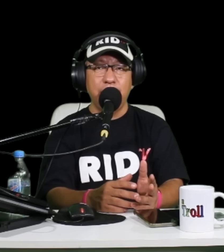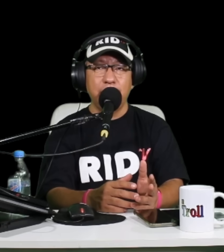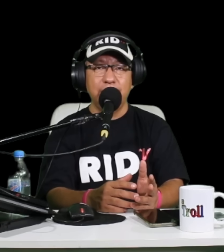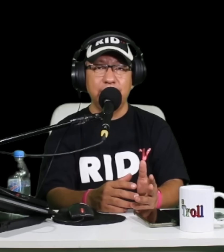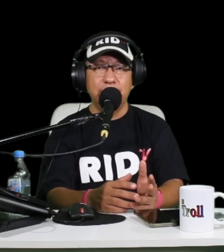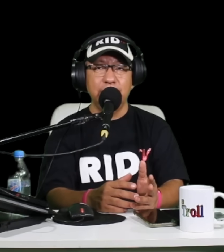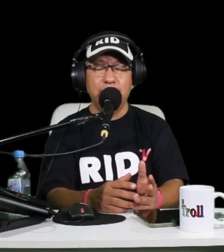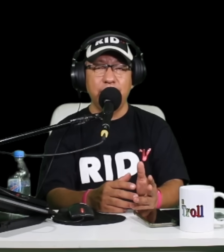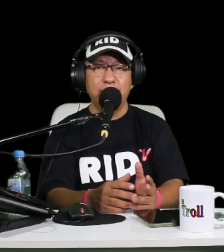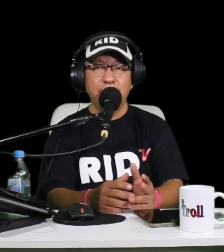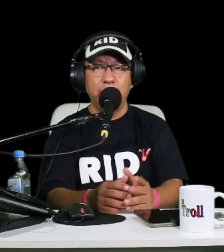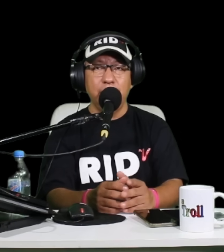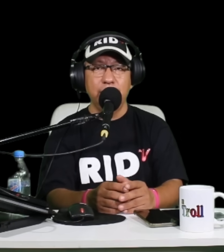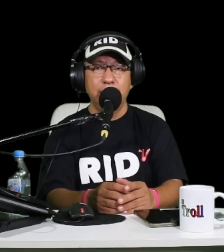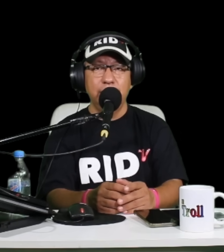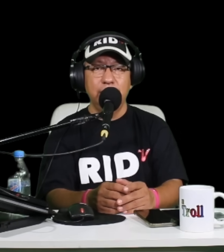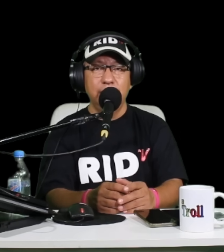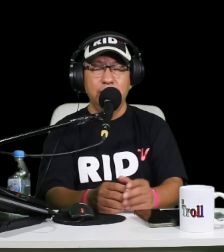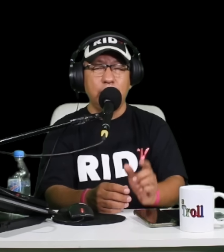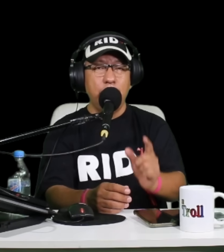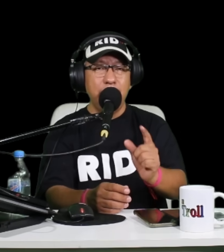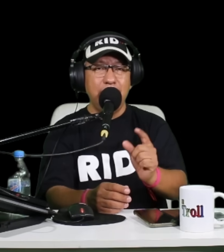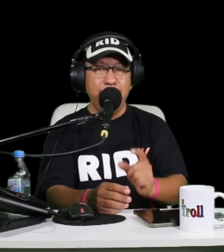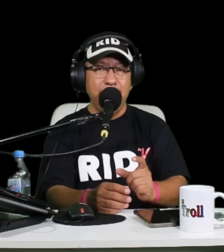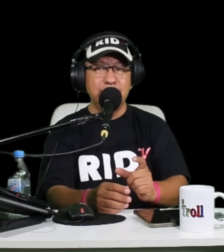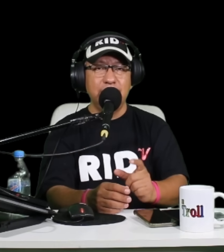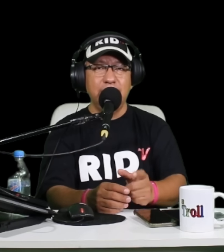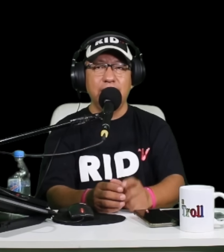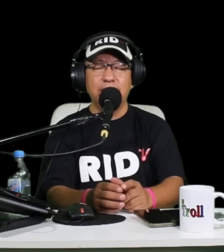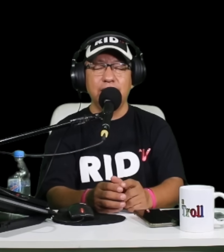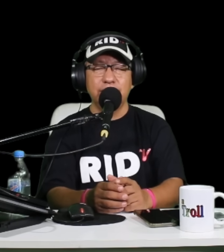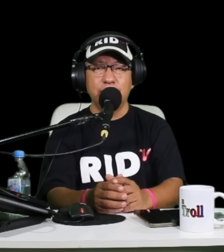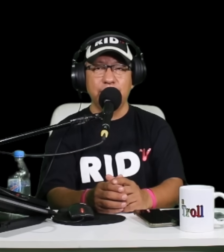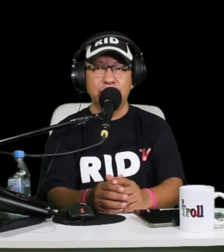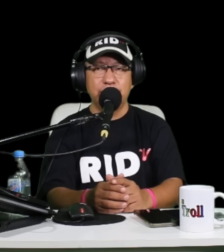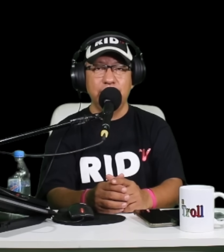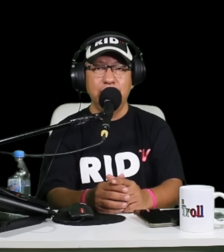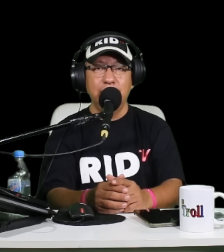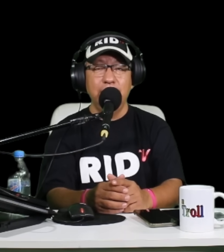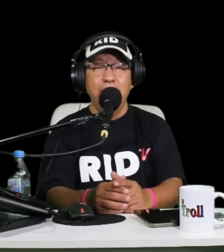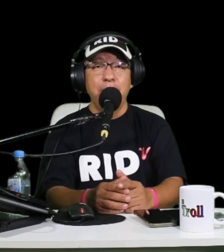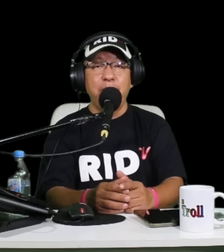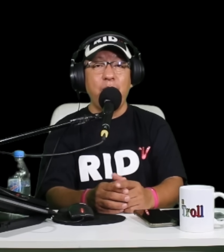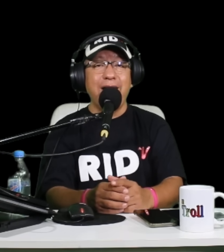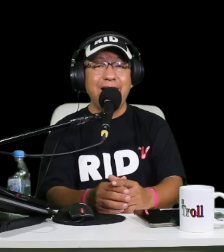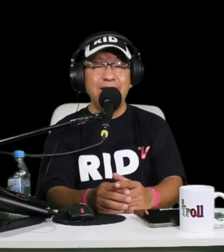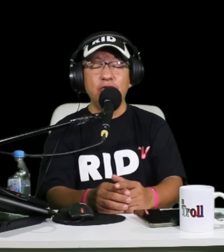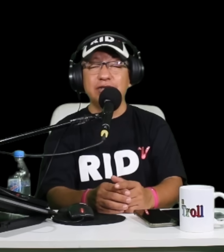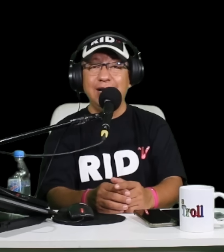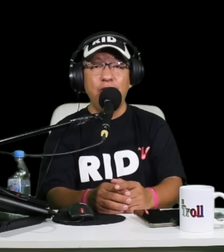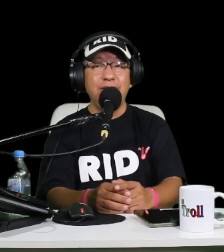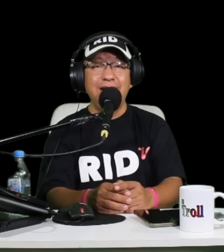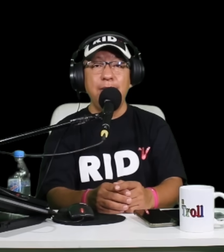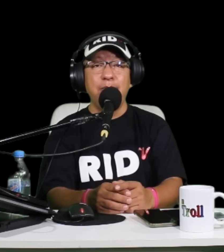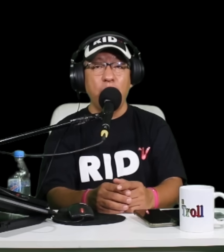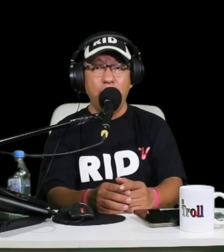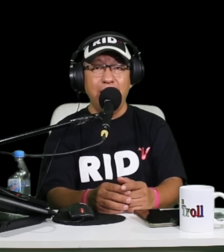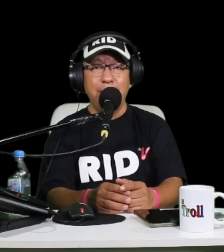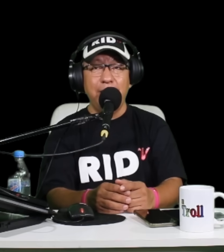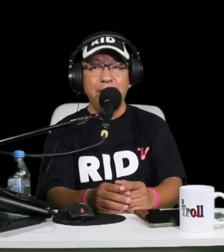están a favor de Claudia shb con una diferencia sobre sochil pero aquellos que no